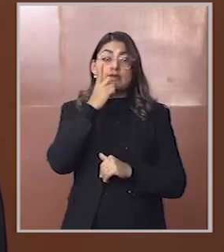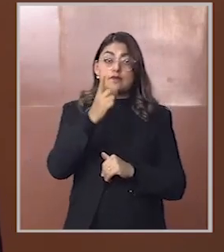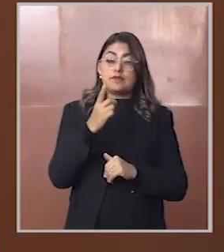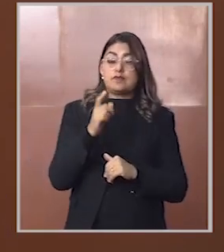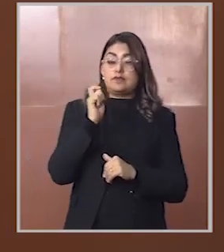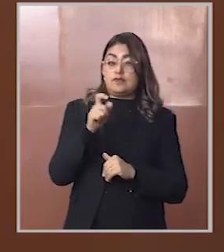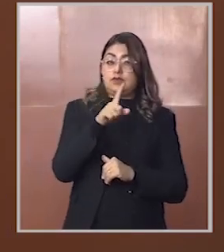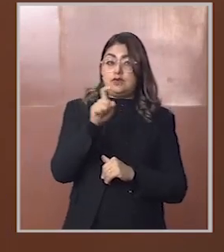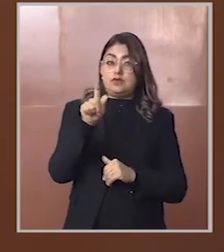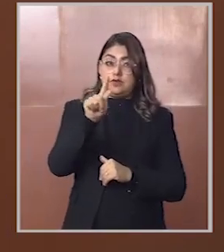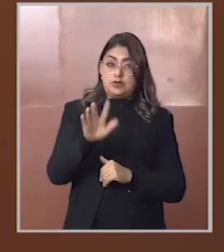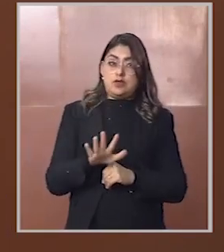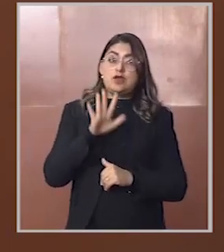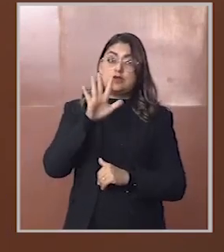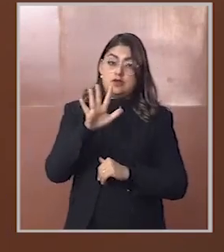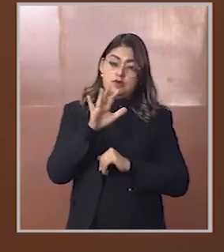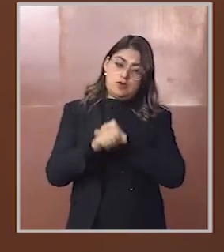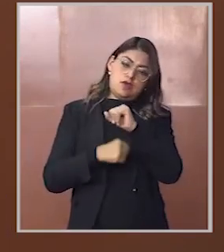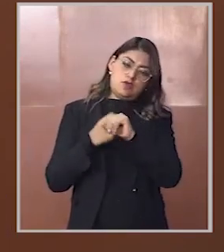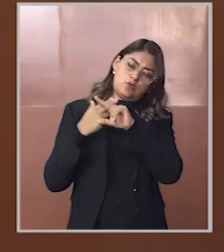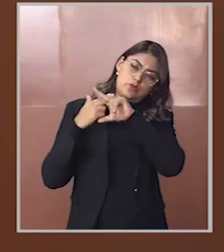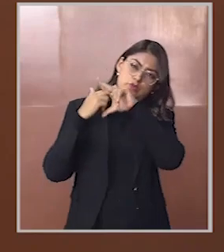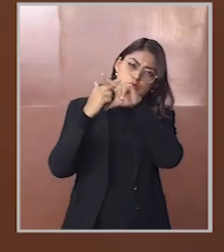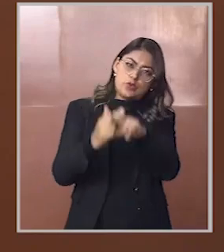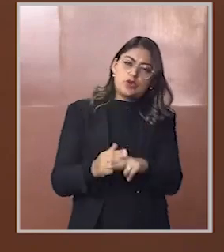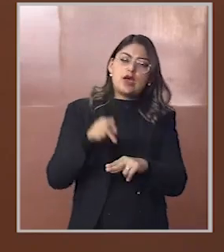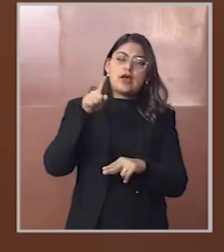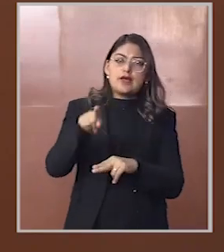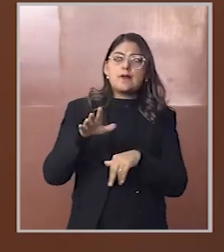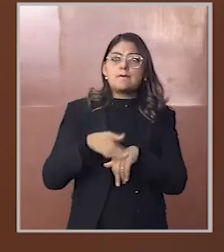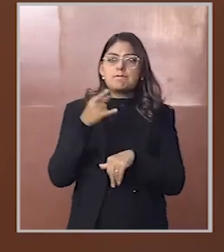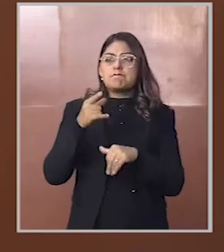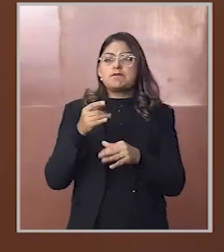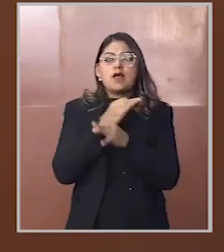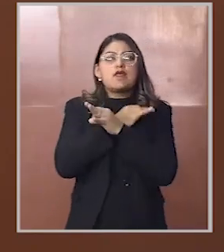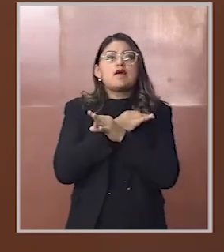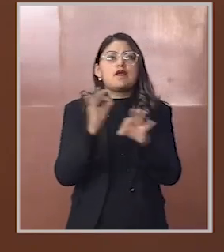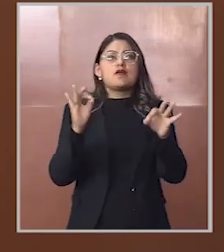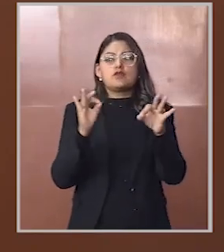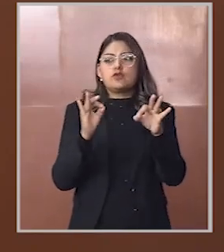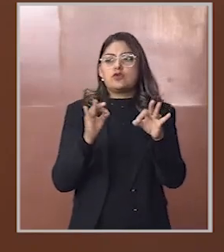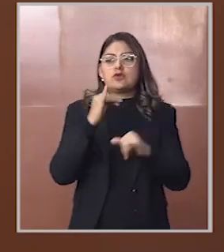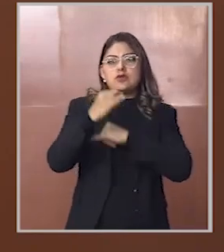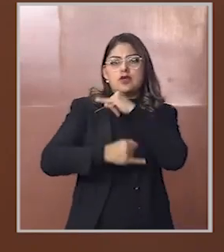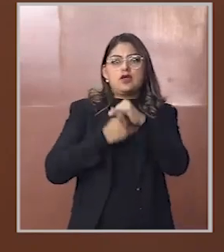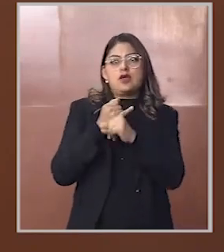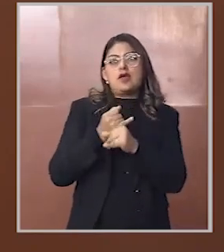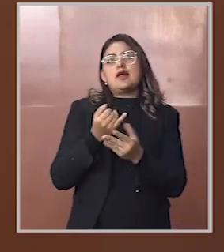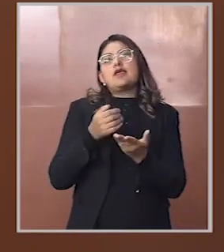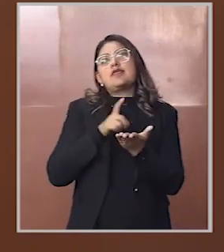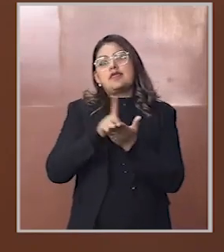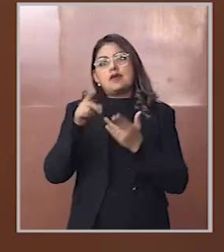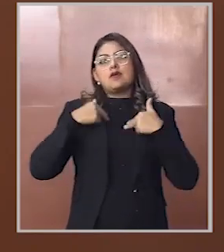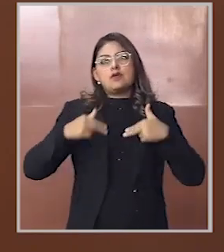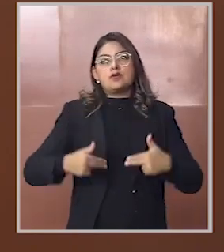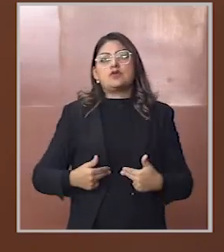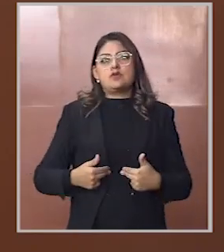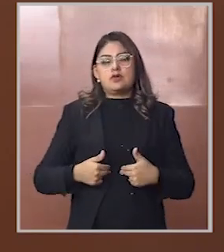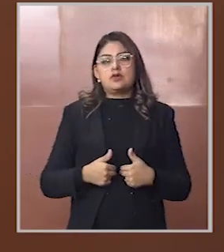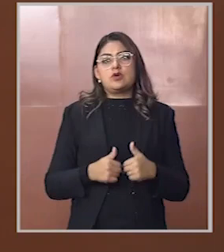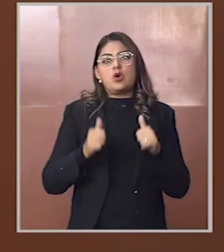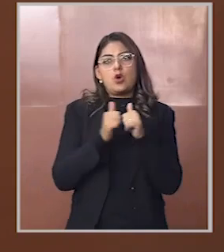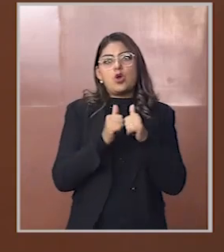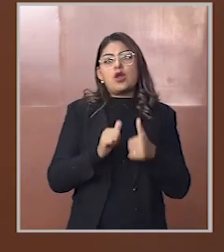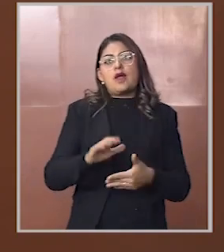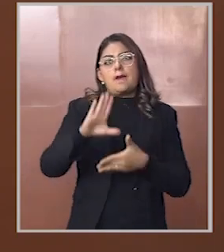aniversario de la decación Universal de Derechos Humanos tuvo un encuentro con pueblos indígenas de de América Latina y ahí